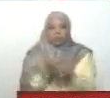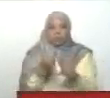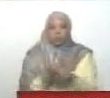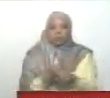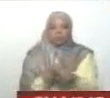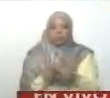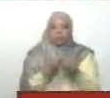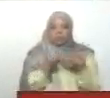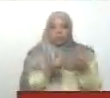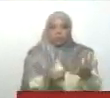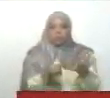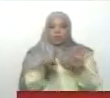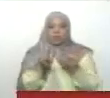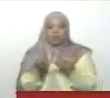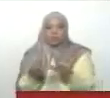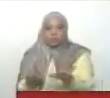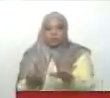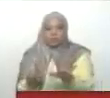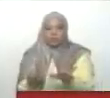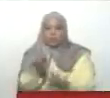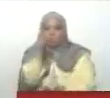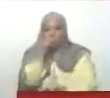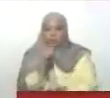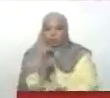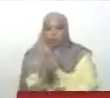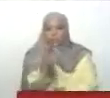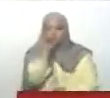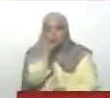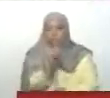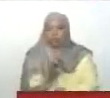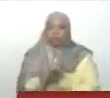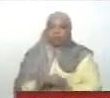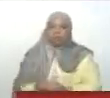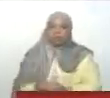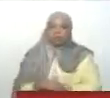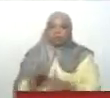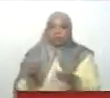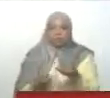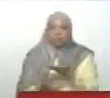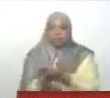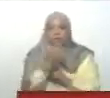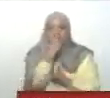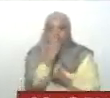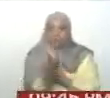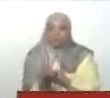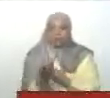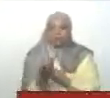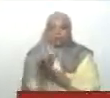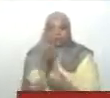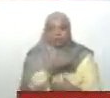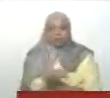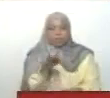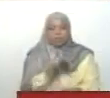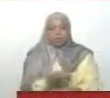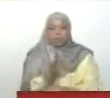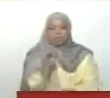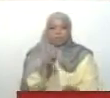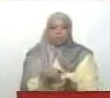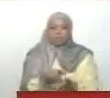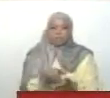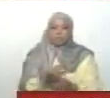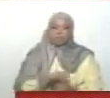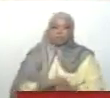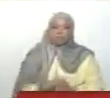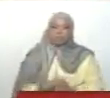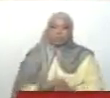año 66. Tenía yo 4 años. Sí, ajá, a través de una invitación que me hizo la señorita Tirsa Álvarez Padilla para esa